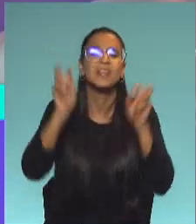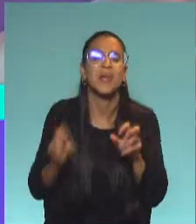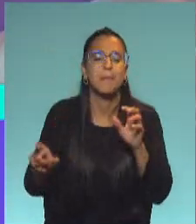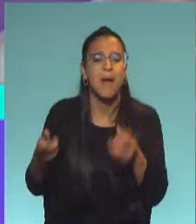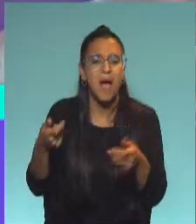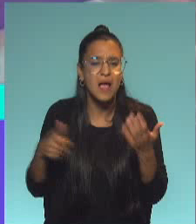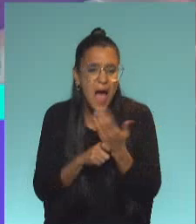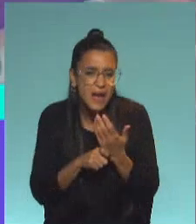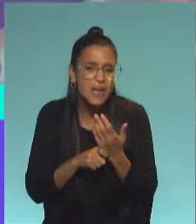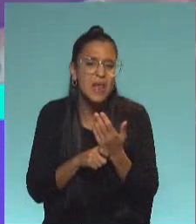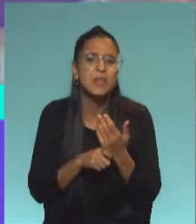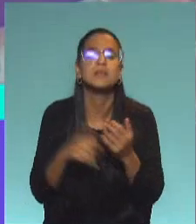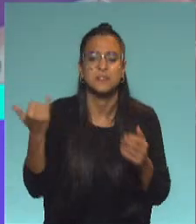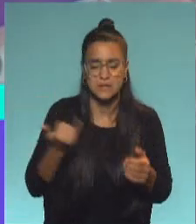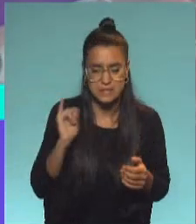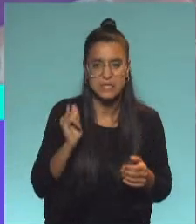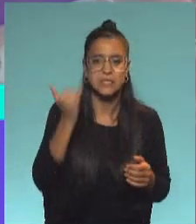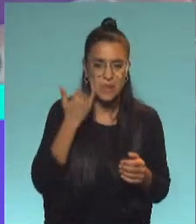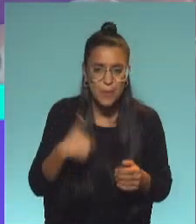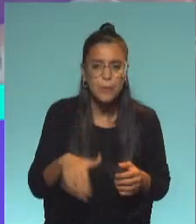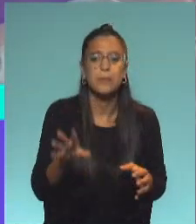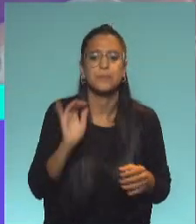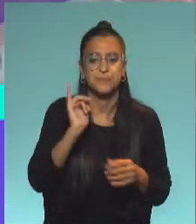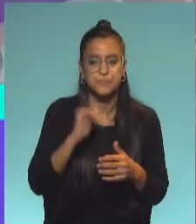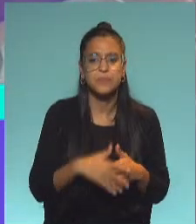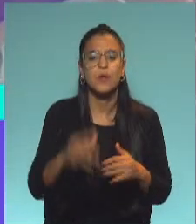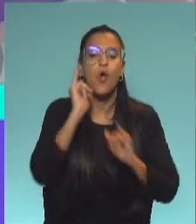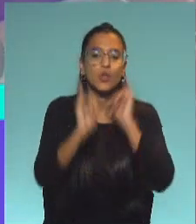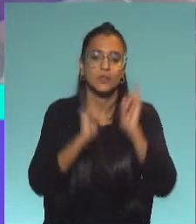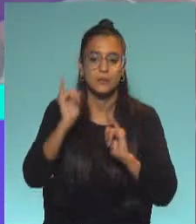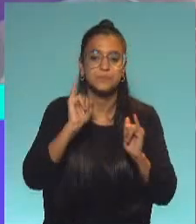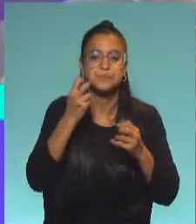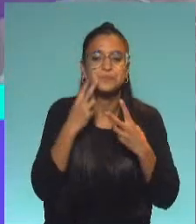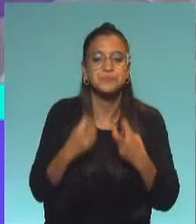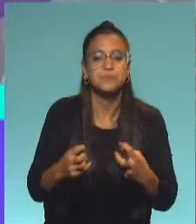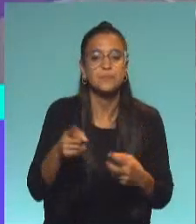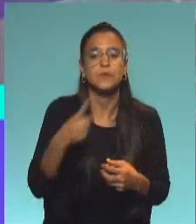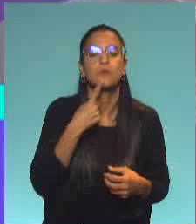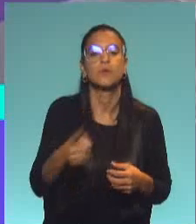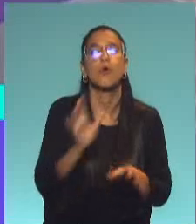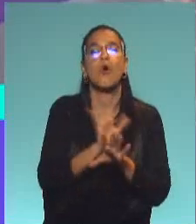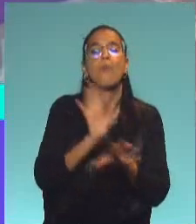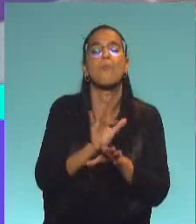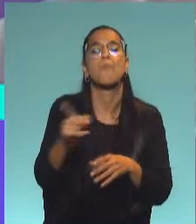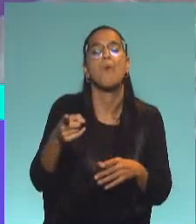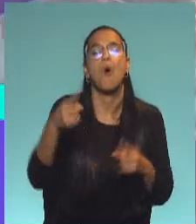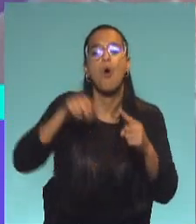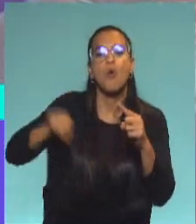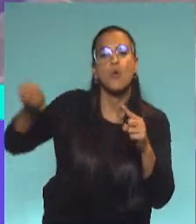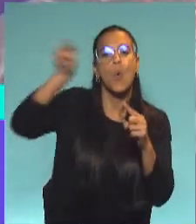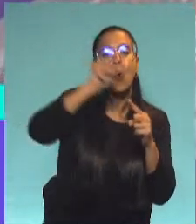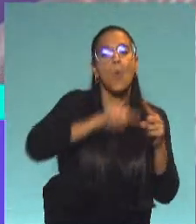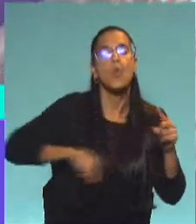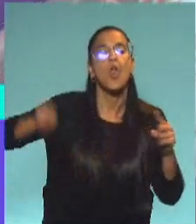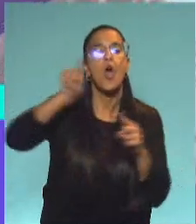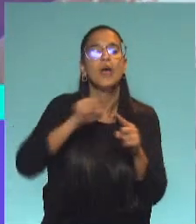vueltas por ahí, medias oscuras? Sí, ya para cerrar entonces, comentamos esto que se investiga como el rulo de la carne. No son mis rulos, es